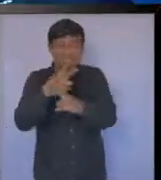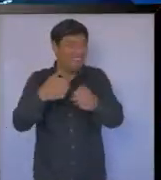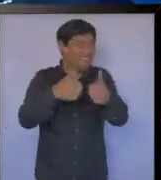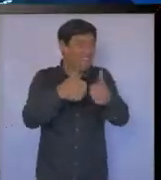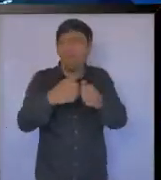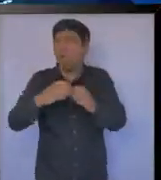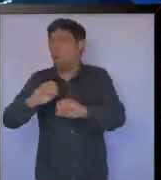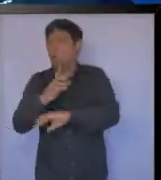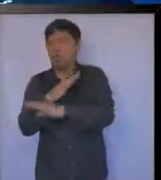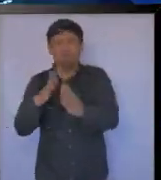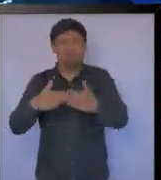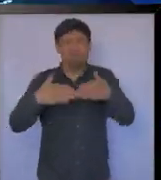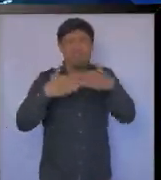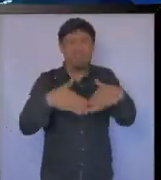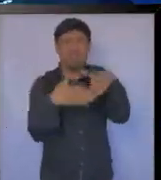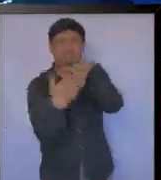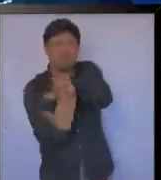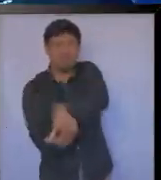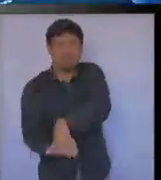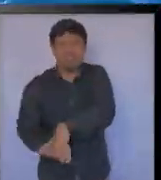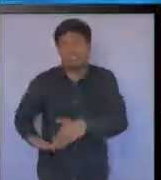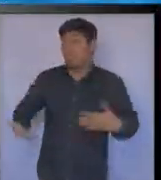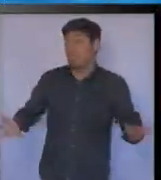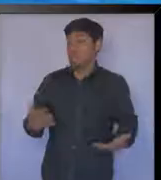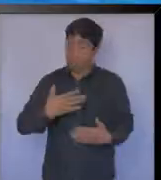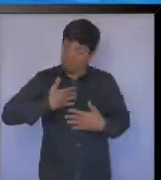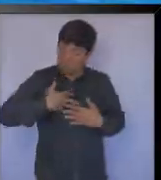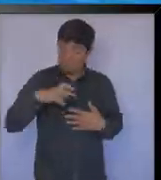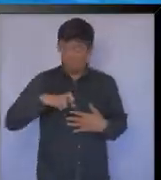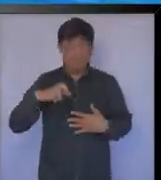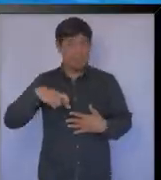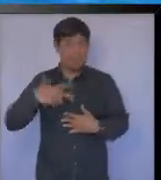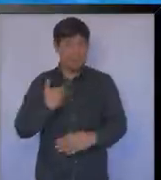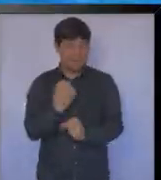Yo me he crecido en esto, mi padre es pescador.